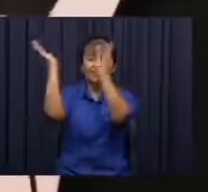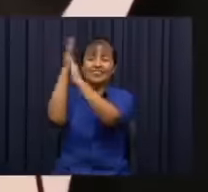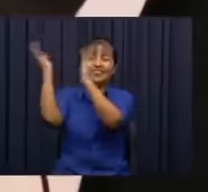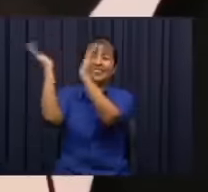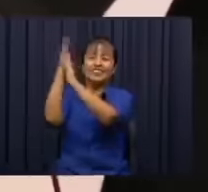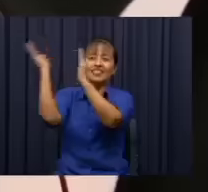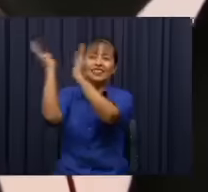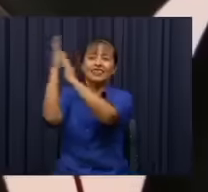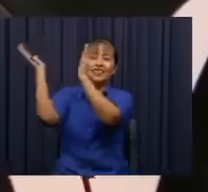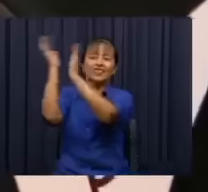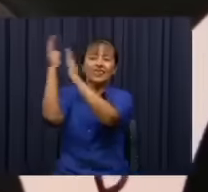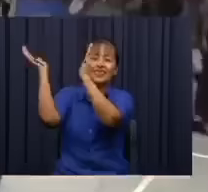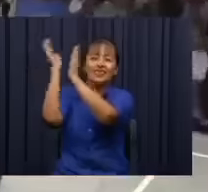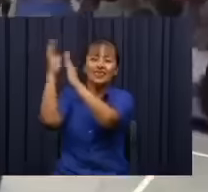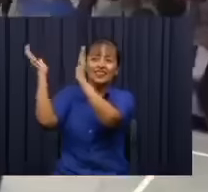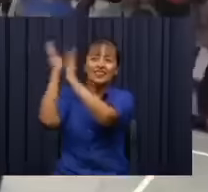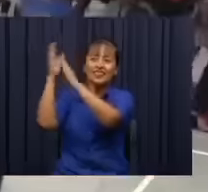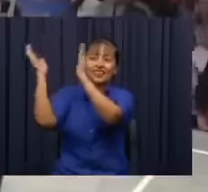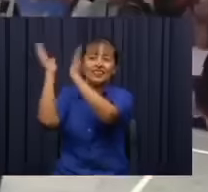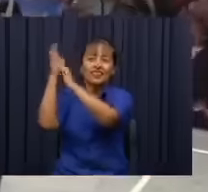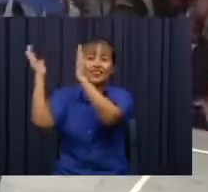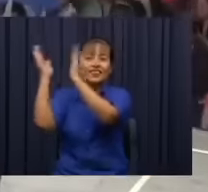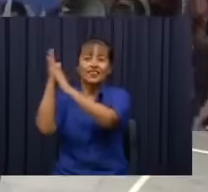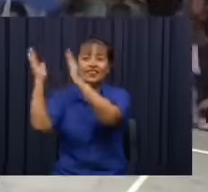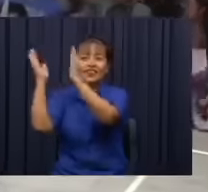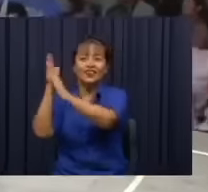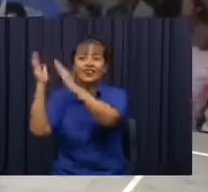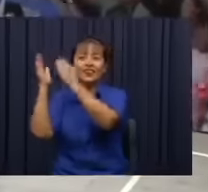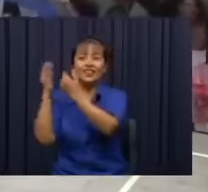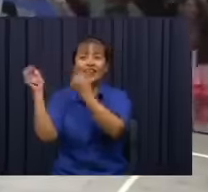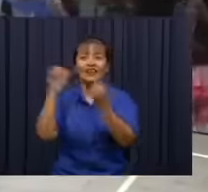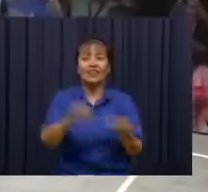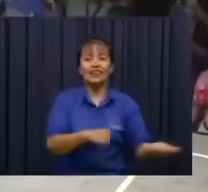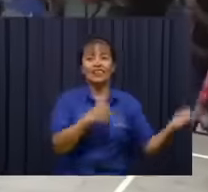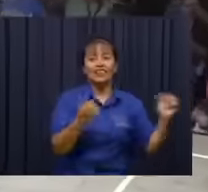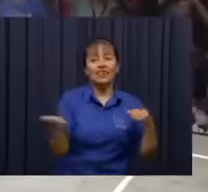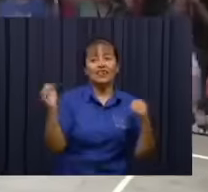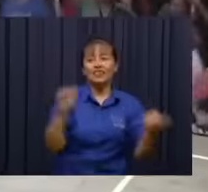Señor. Traigo mis manos llenas.